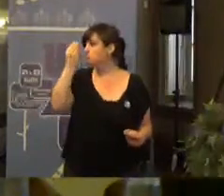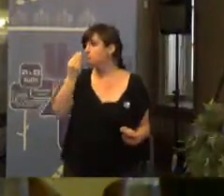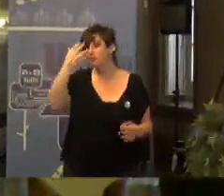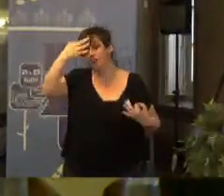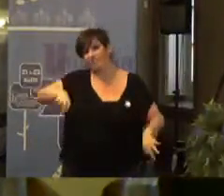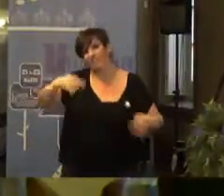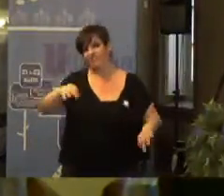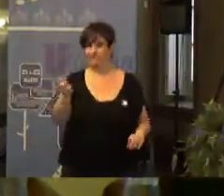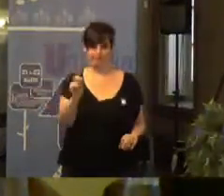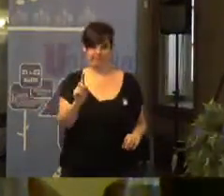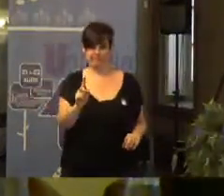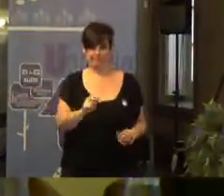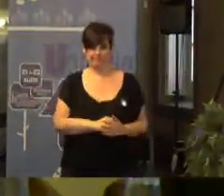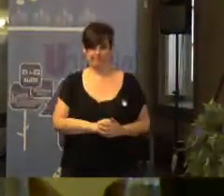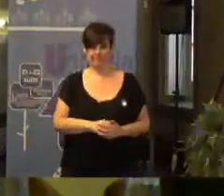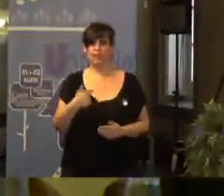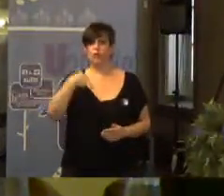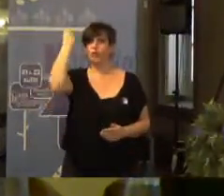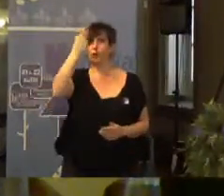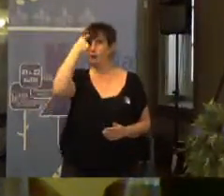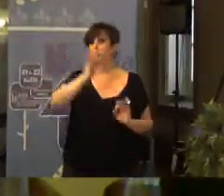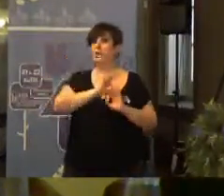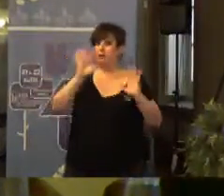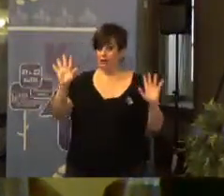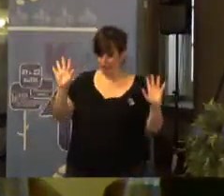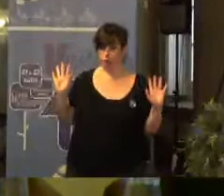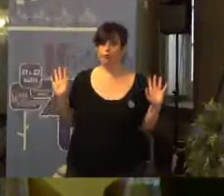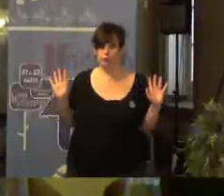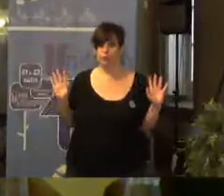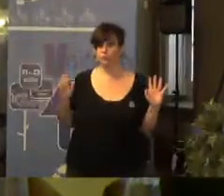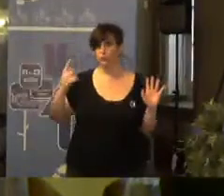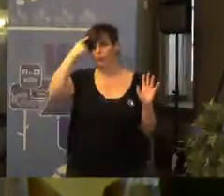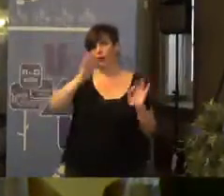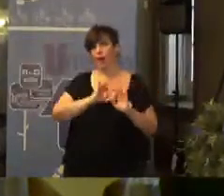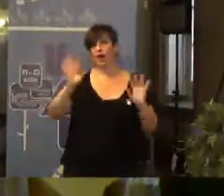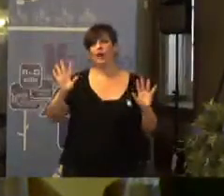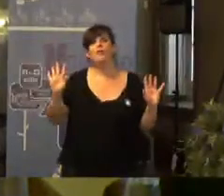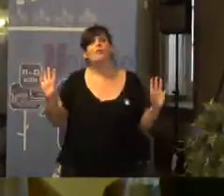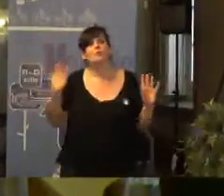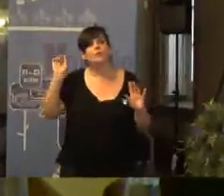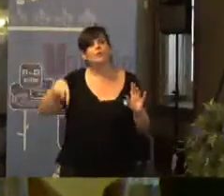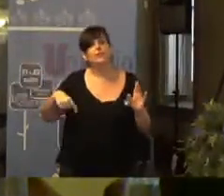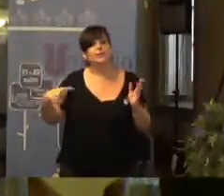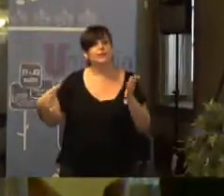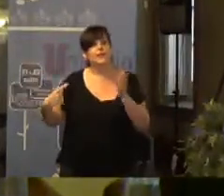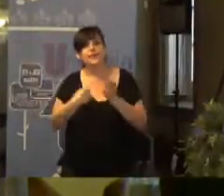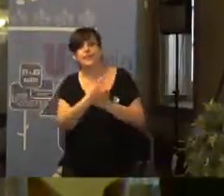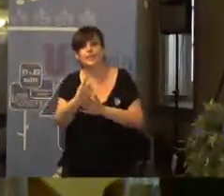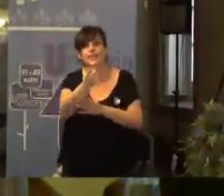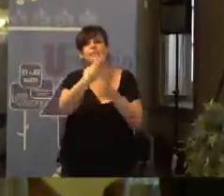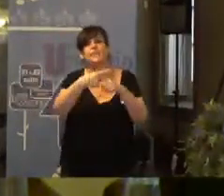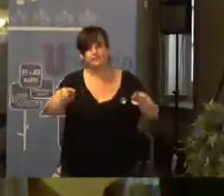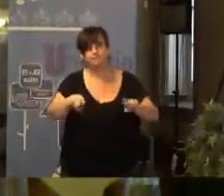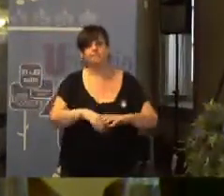das cousas. Eu creo que teñeno moi claro. O que pasa é que teñen claro tamén as directrices que a eles lles interesa.